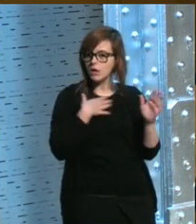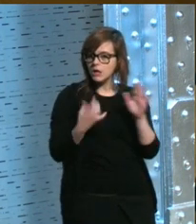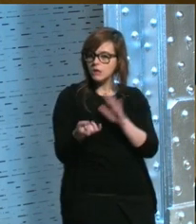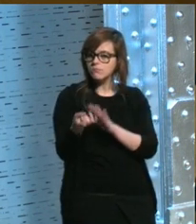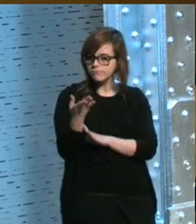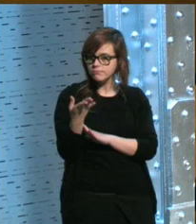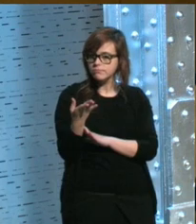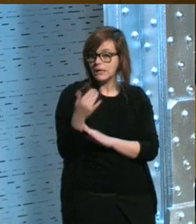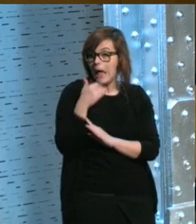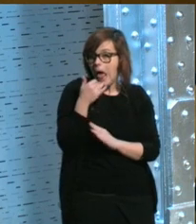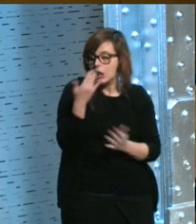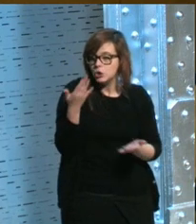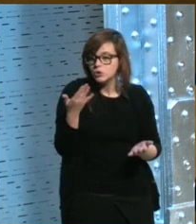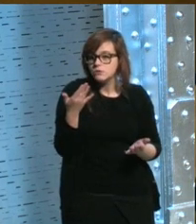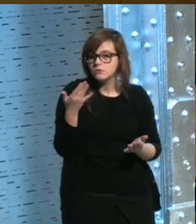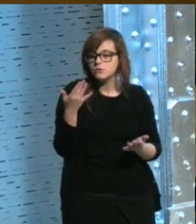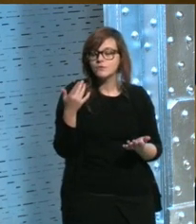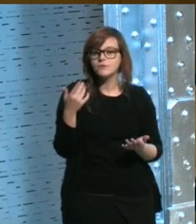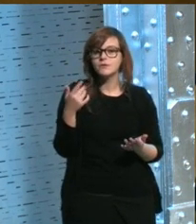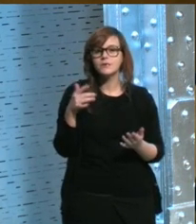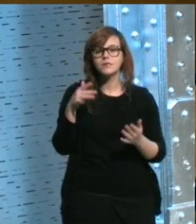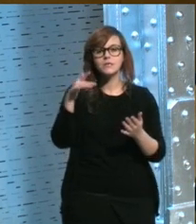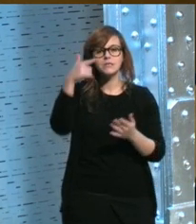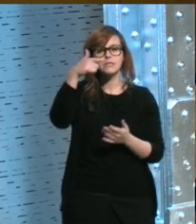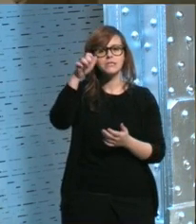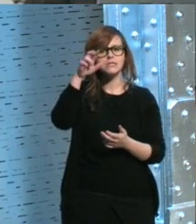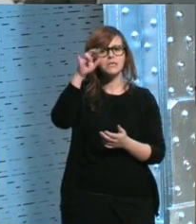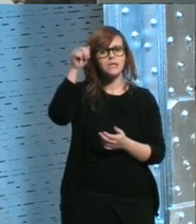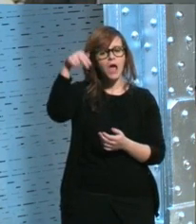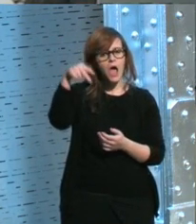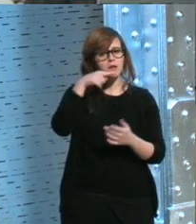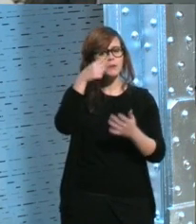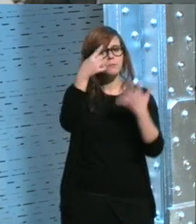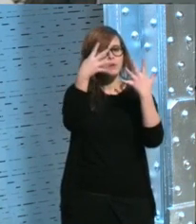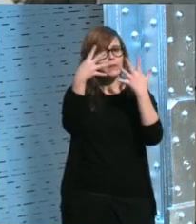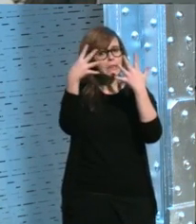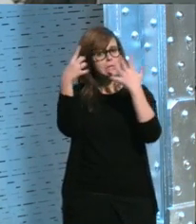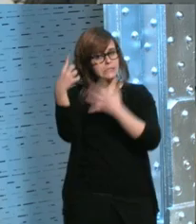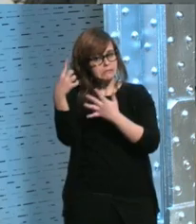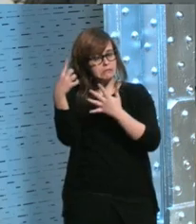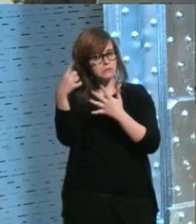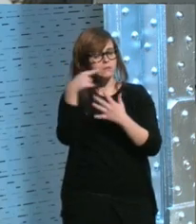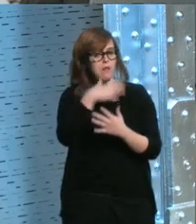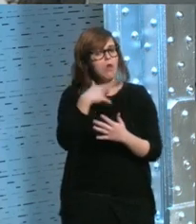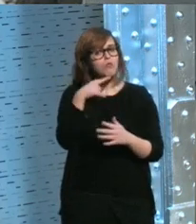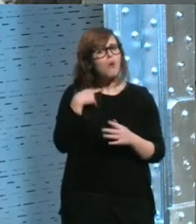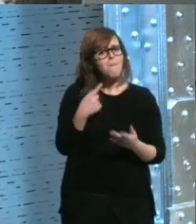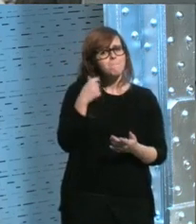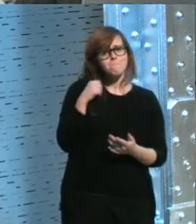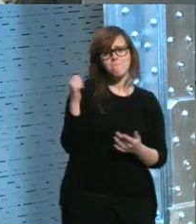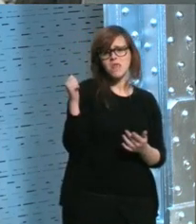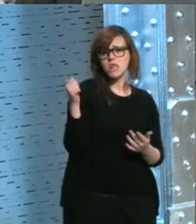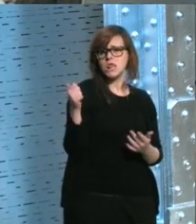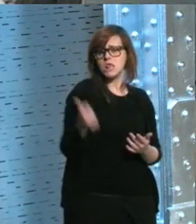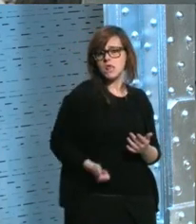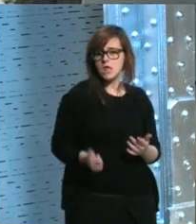algo, que quiere cambiar. Jerry Yang en el 96 me dijo: quiero ser millonario y cambiar el mundo. Cuando yo venía